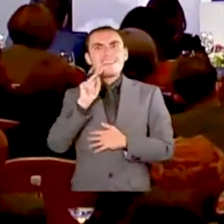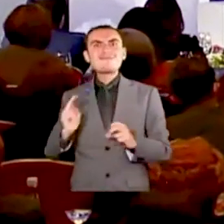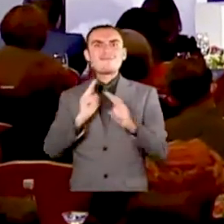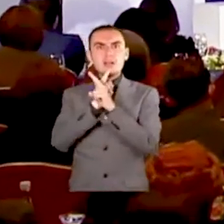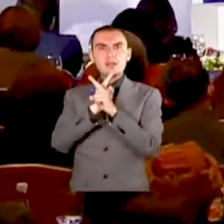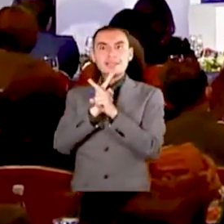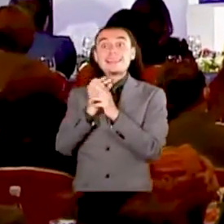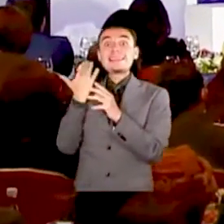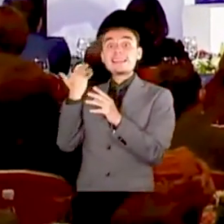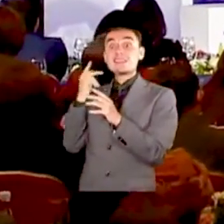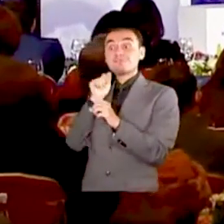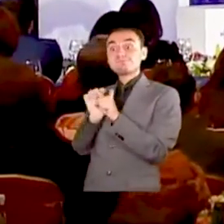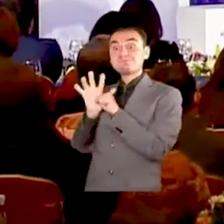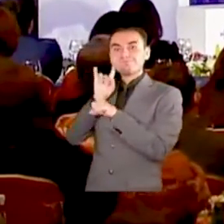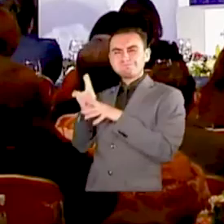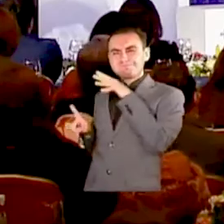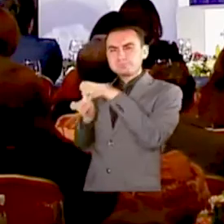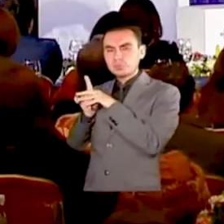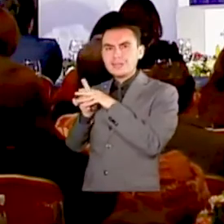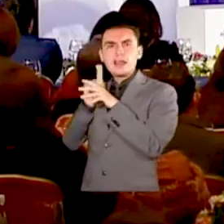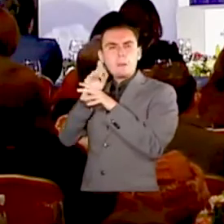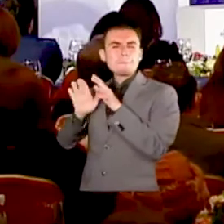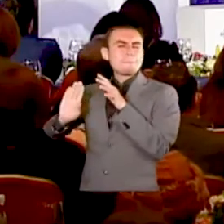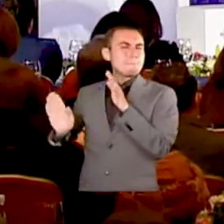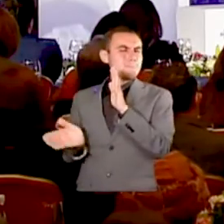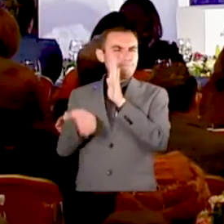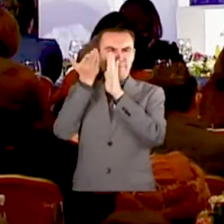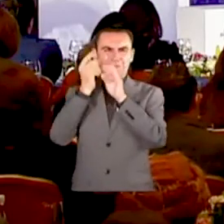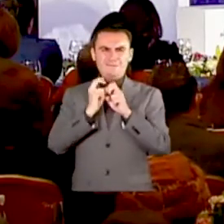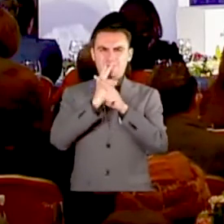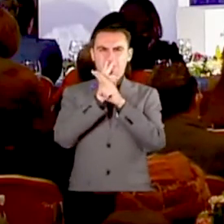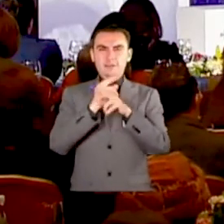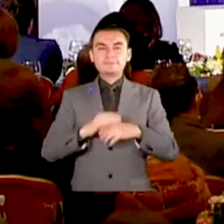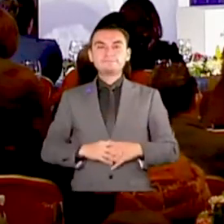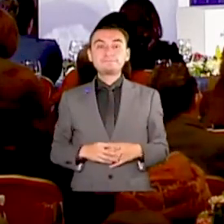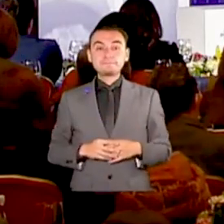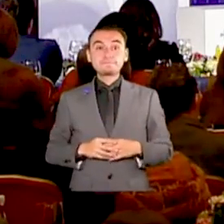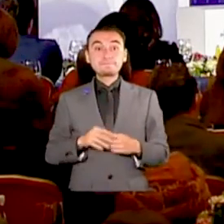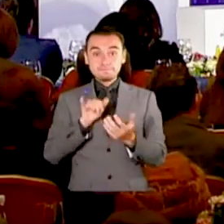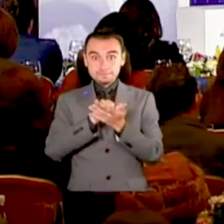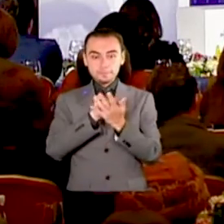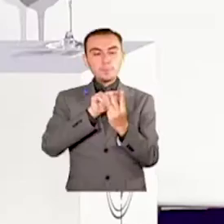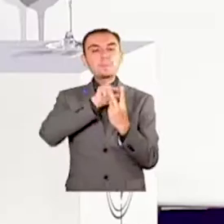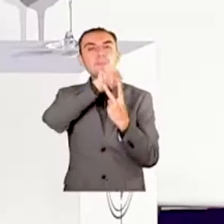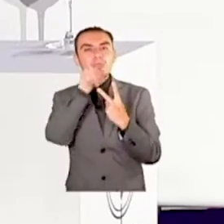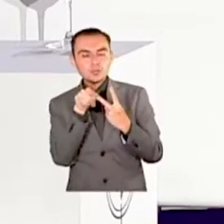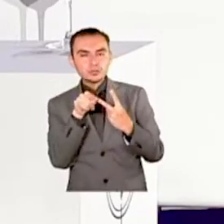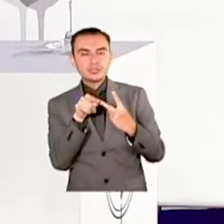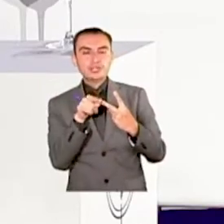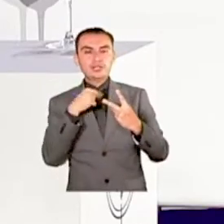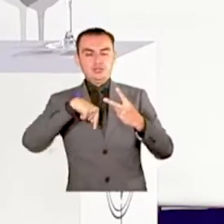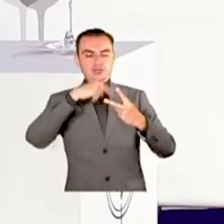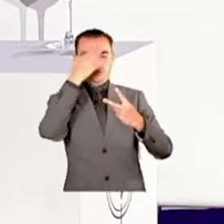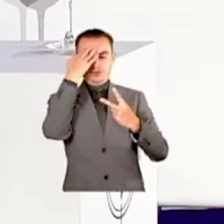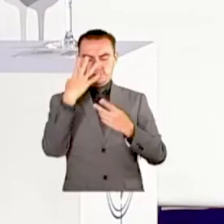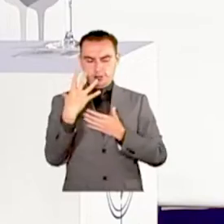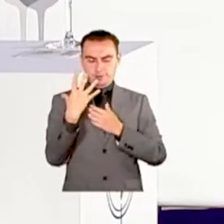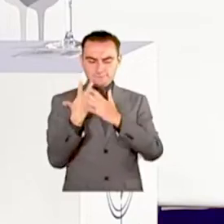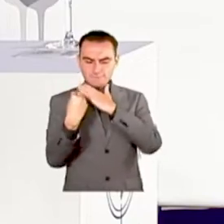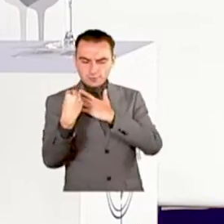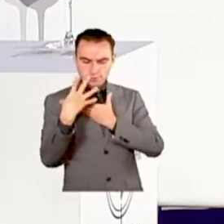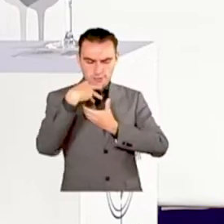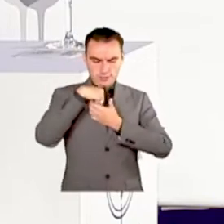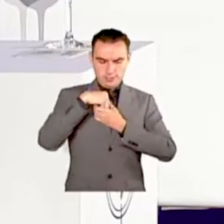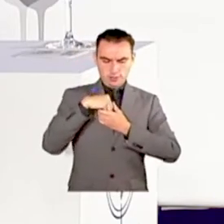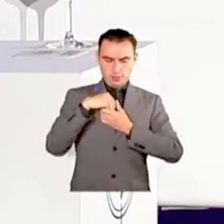pandemia que vivimos en el país. Esas 2 dimensiones, como dije, recogen esos 8 ejes de acción